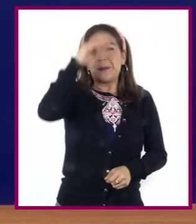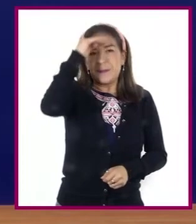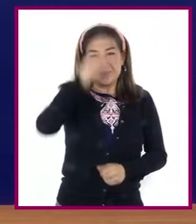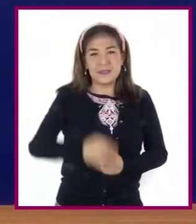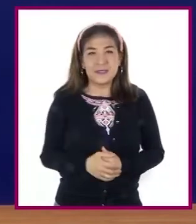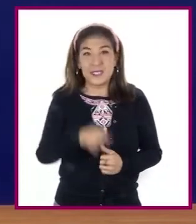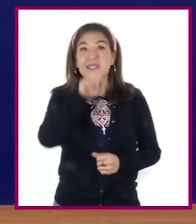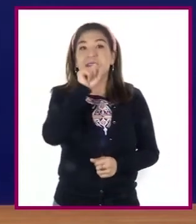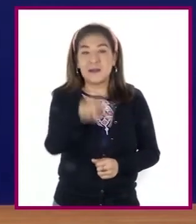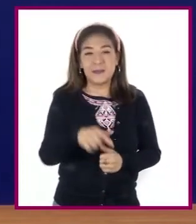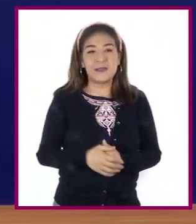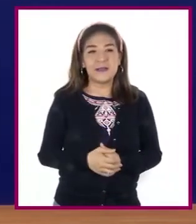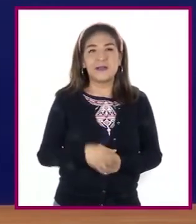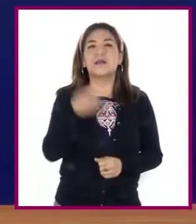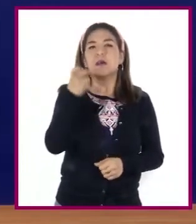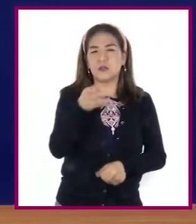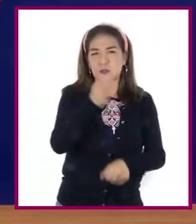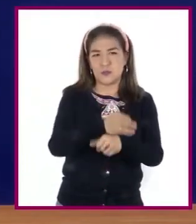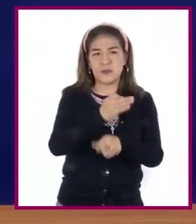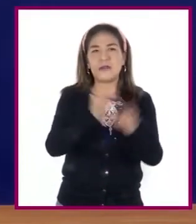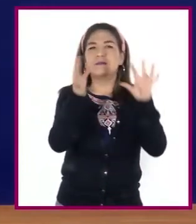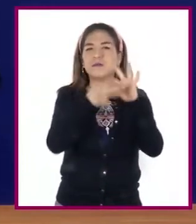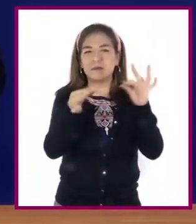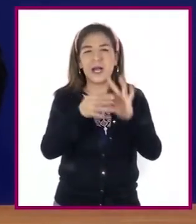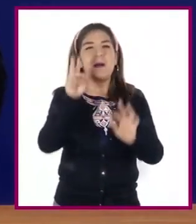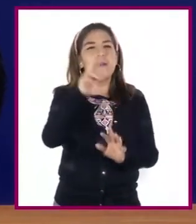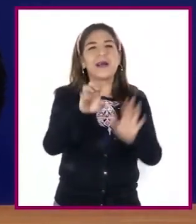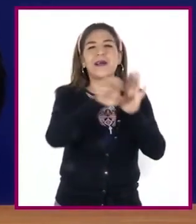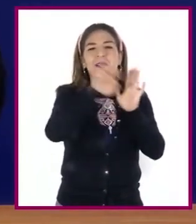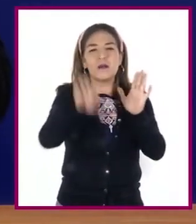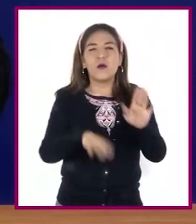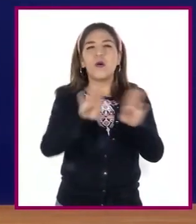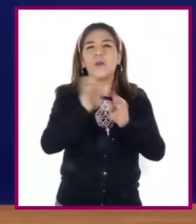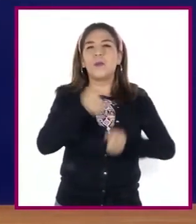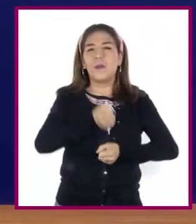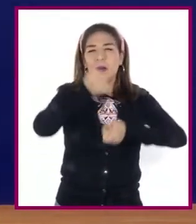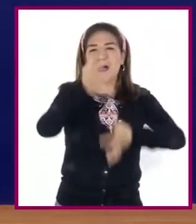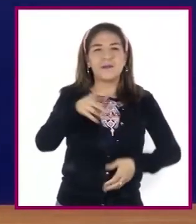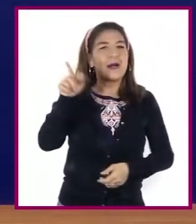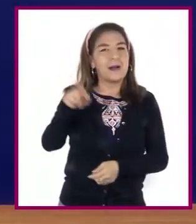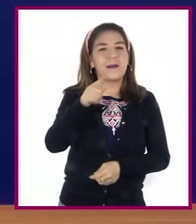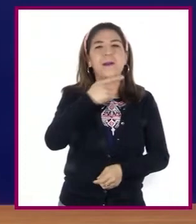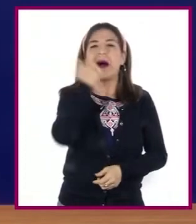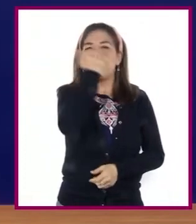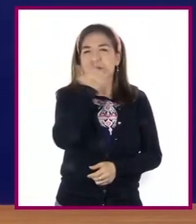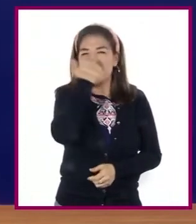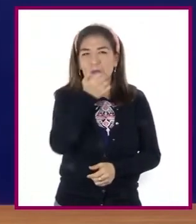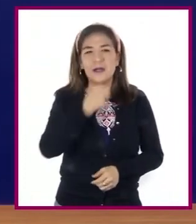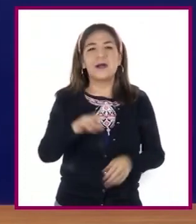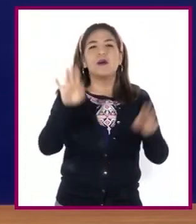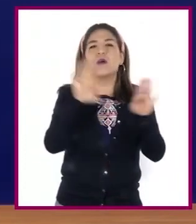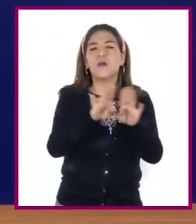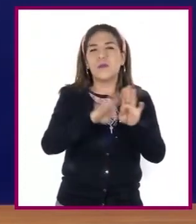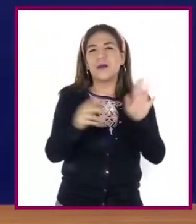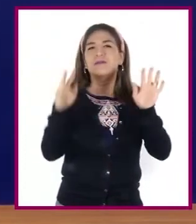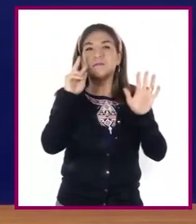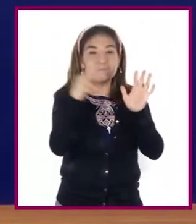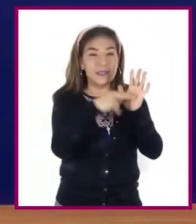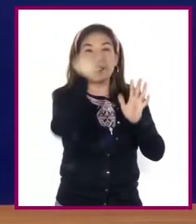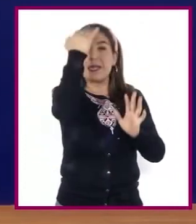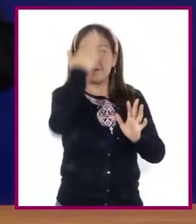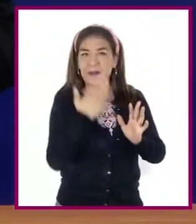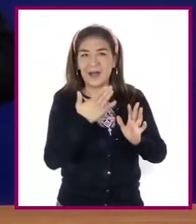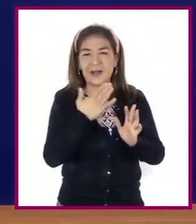hecho, en un momento más veremos un ejemplo de un poema escrito por un alumno como ustedes a partir de una imagen.